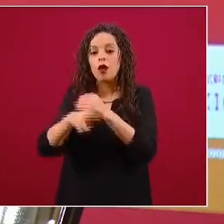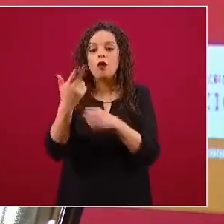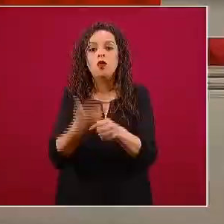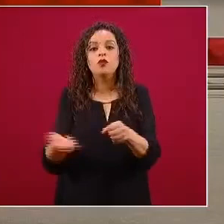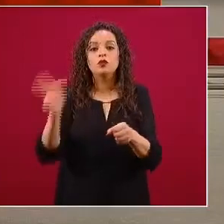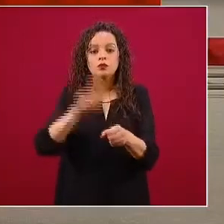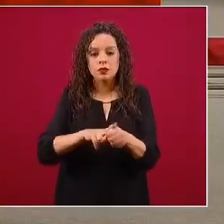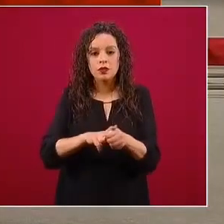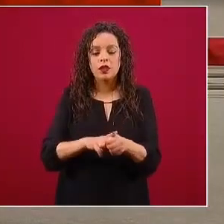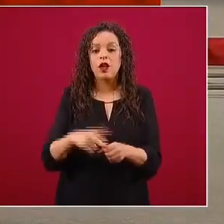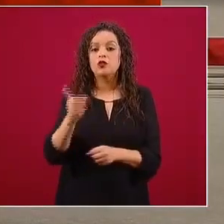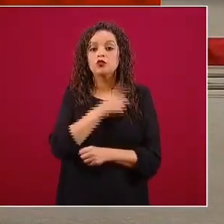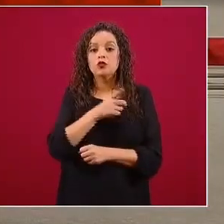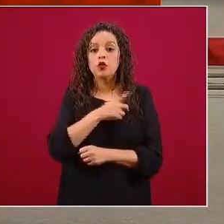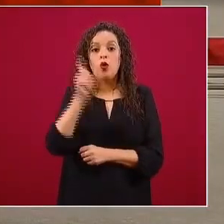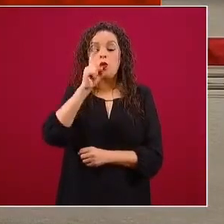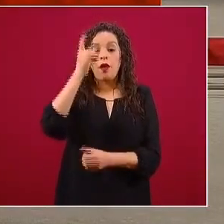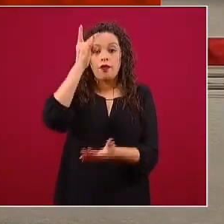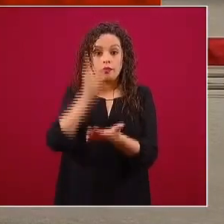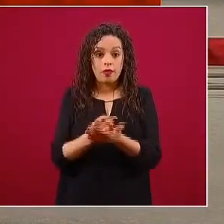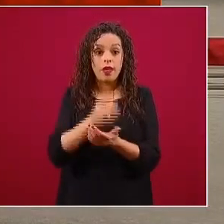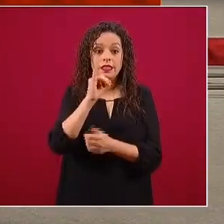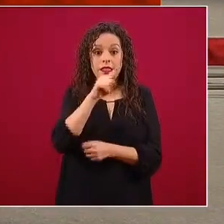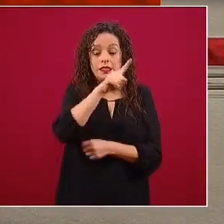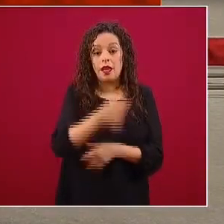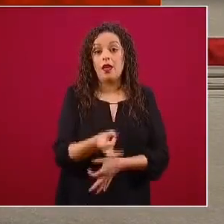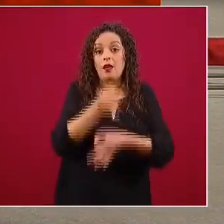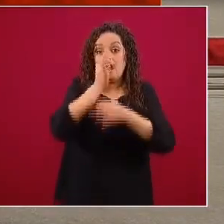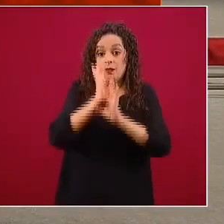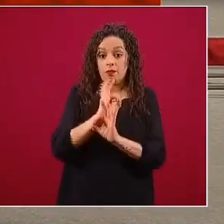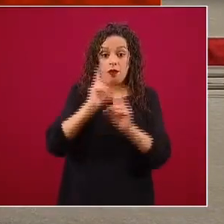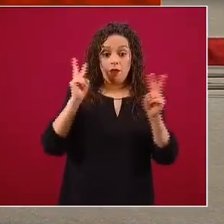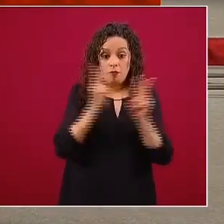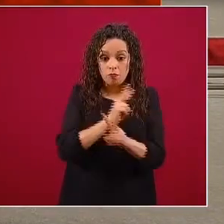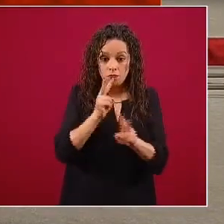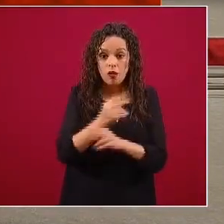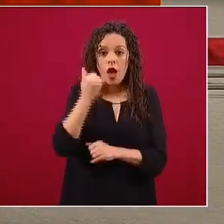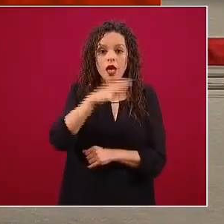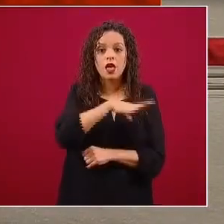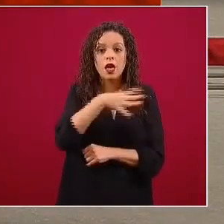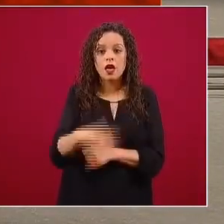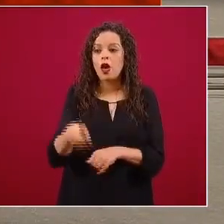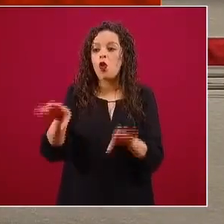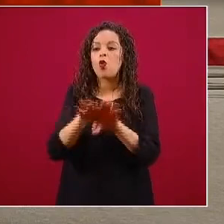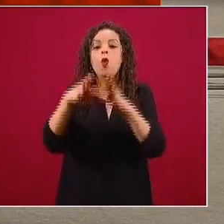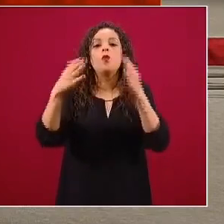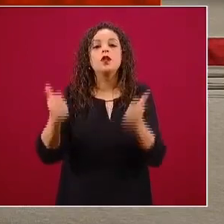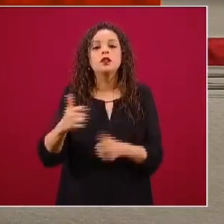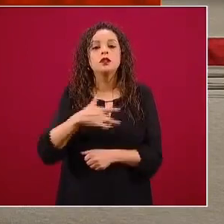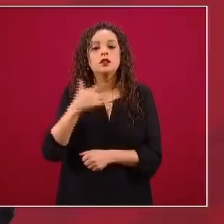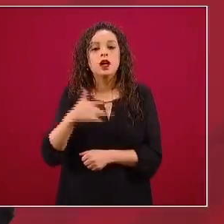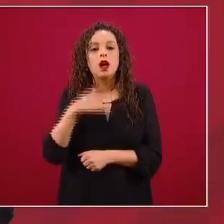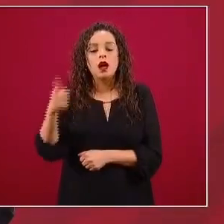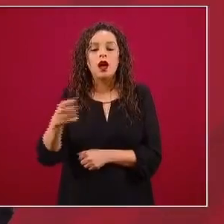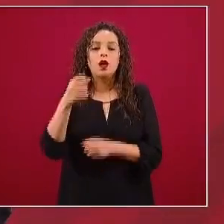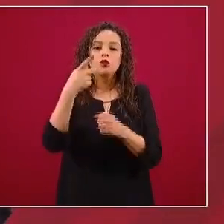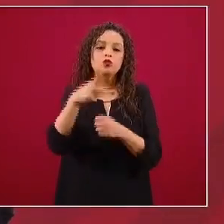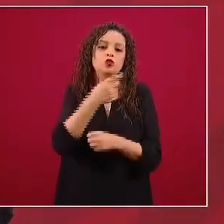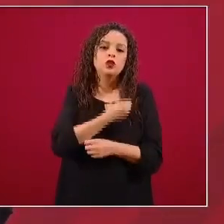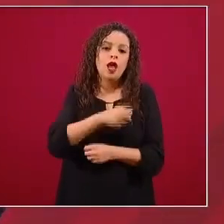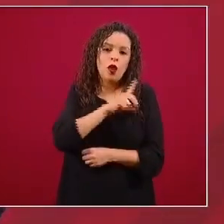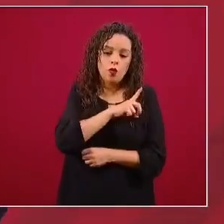son intubados y su estado de salud general. Pero sí podemos tener algunas, tenemos la información de